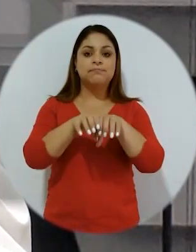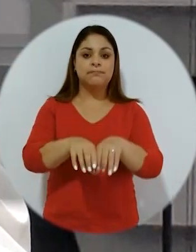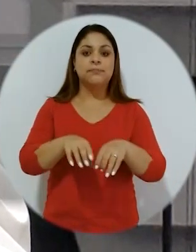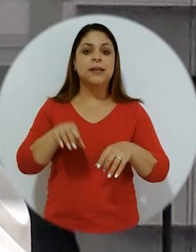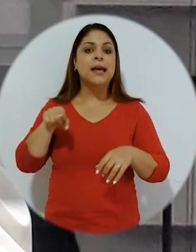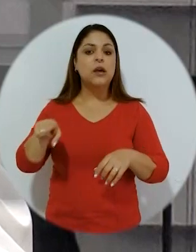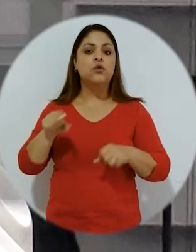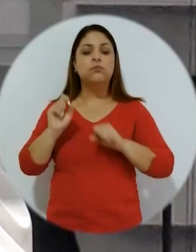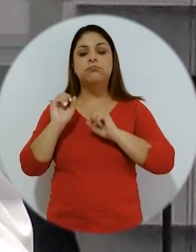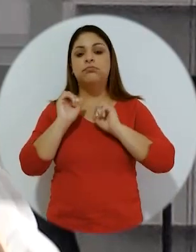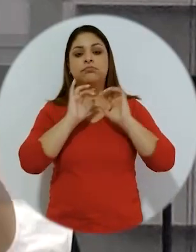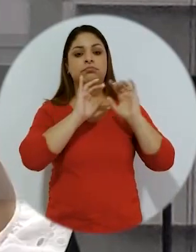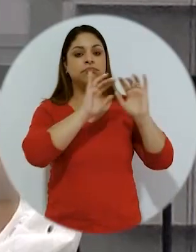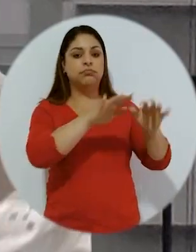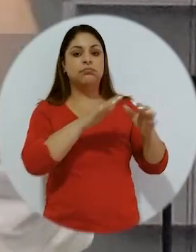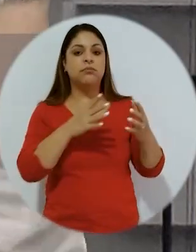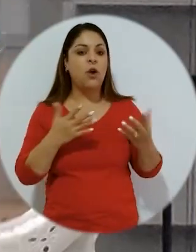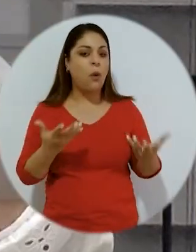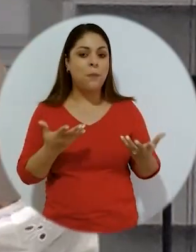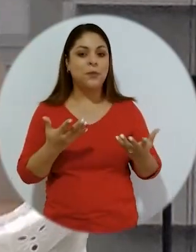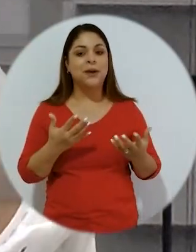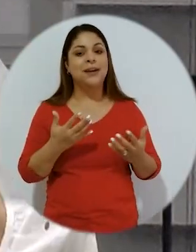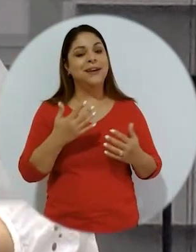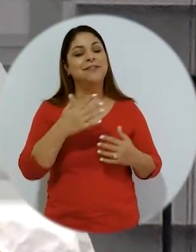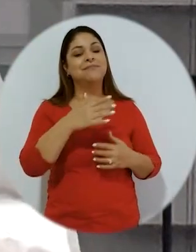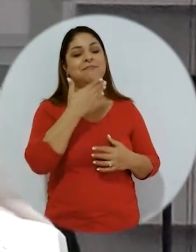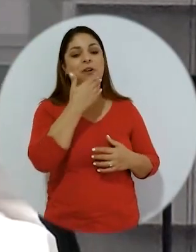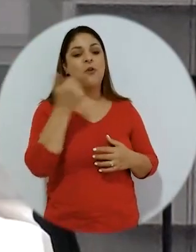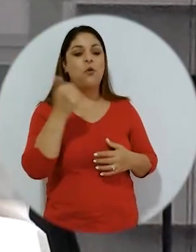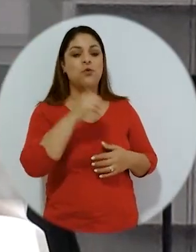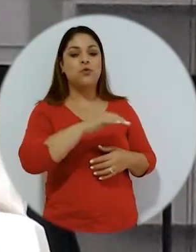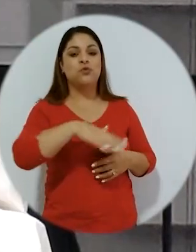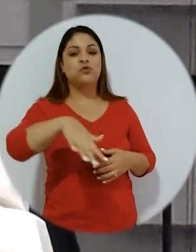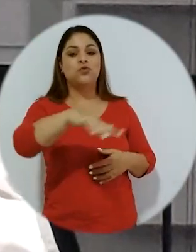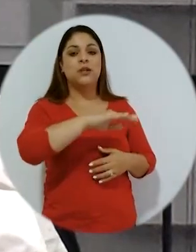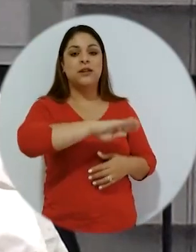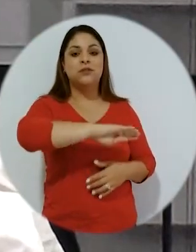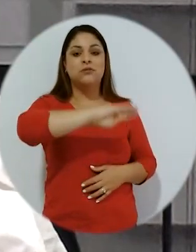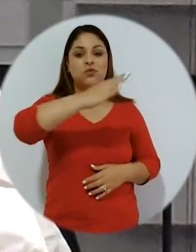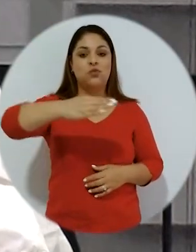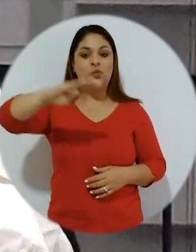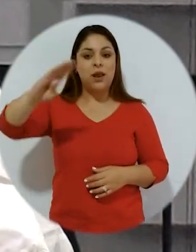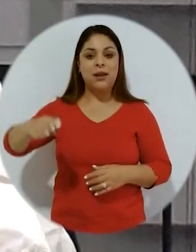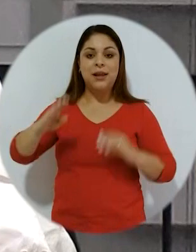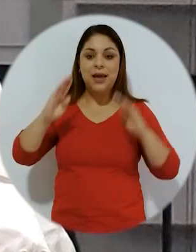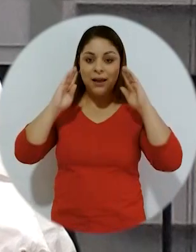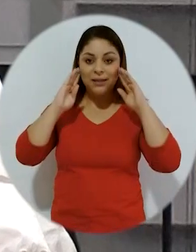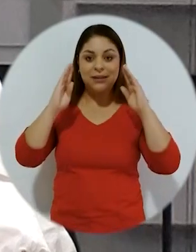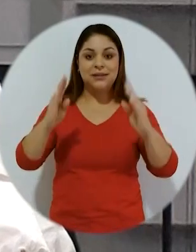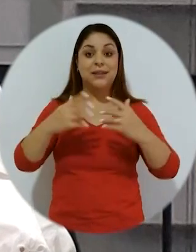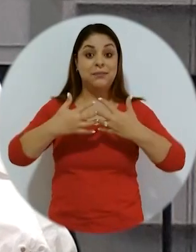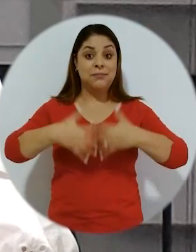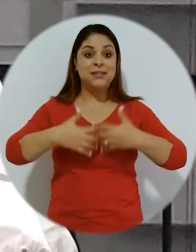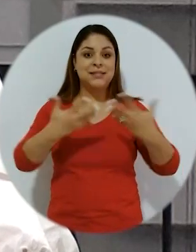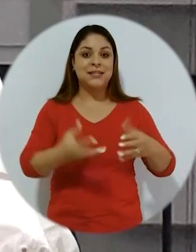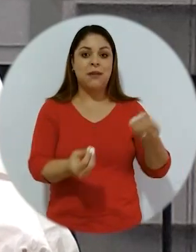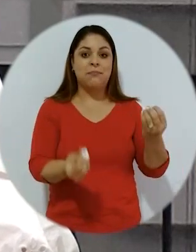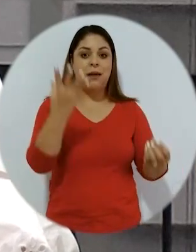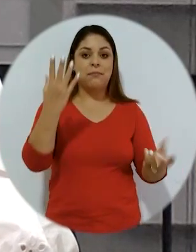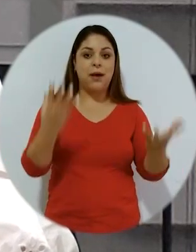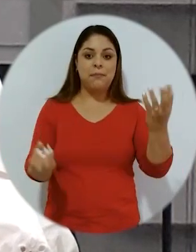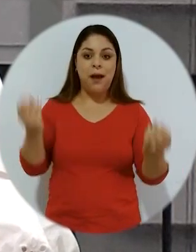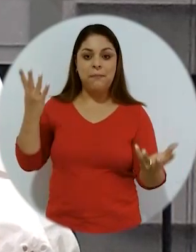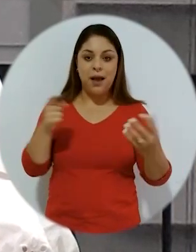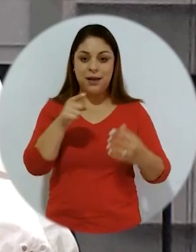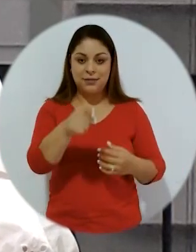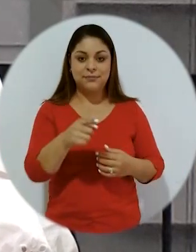chicos que se gradúan han estado migrando de alguna forma a esas zonas rurales a atender a algunas empresas que ya han